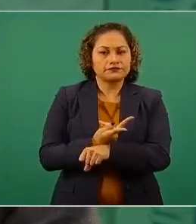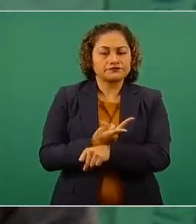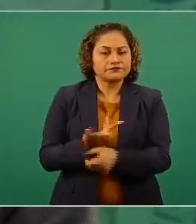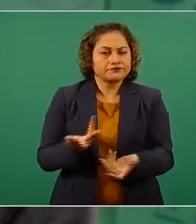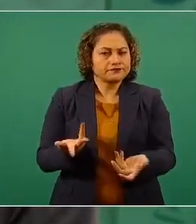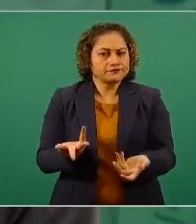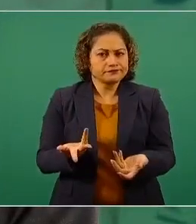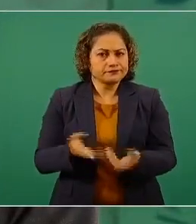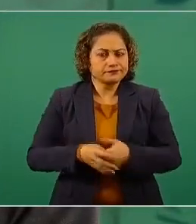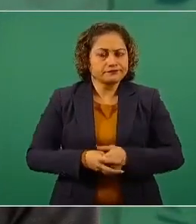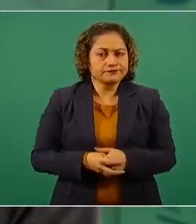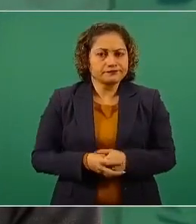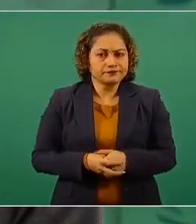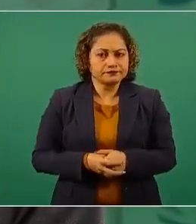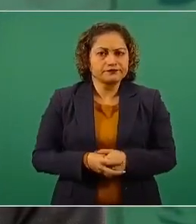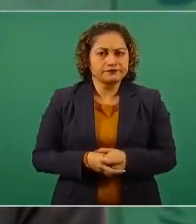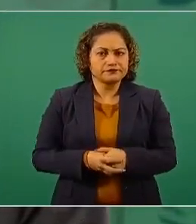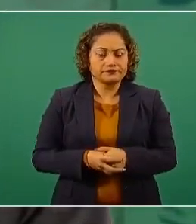solo